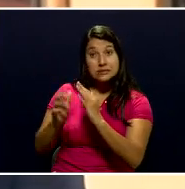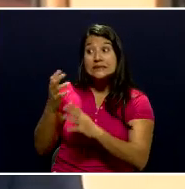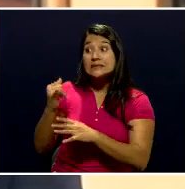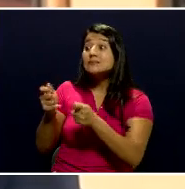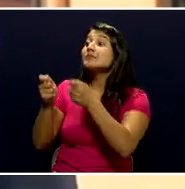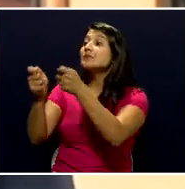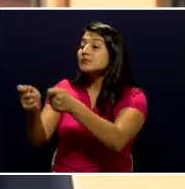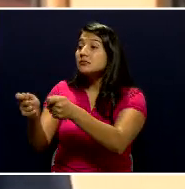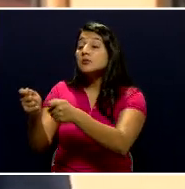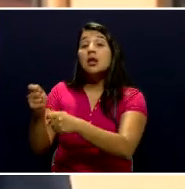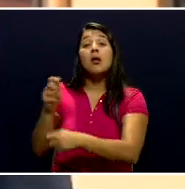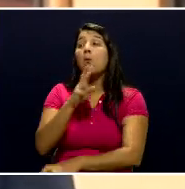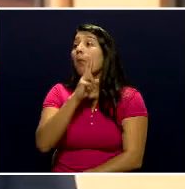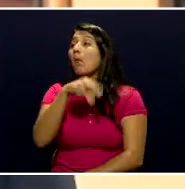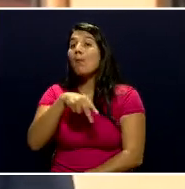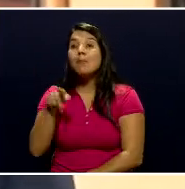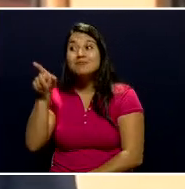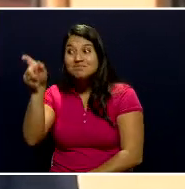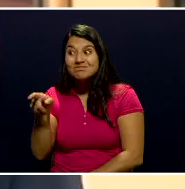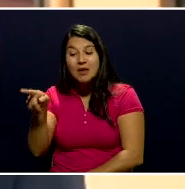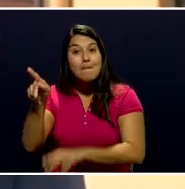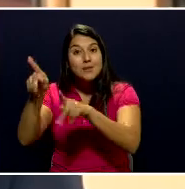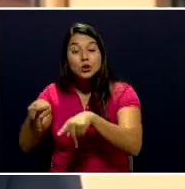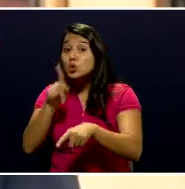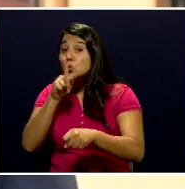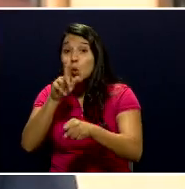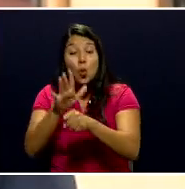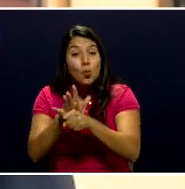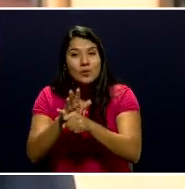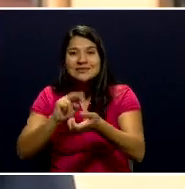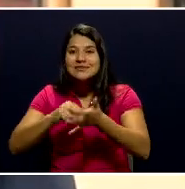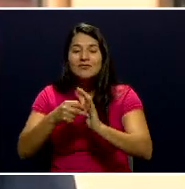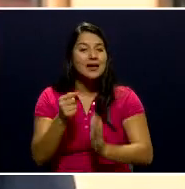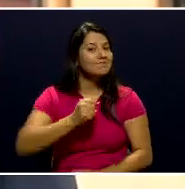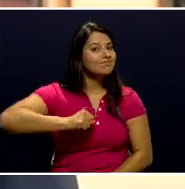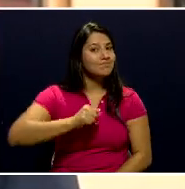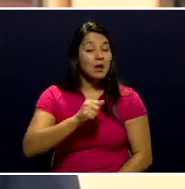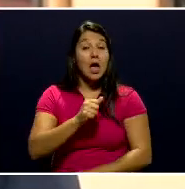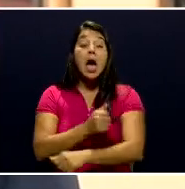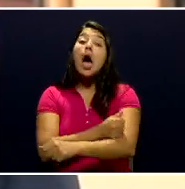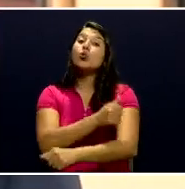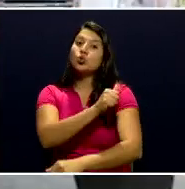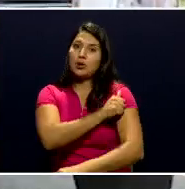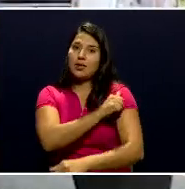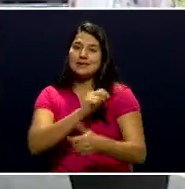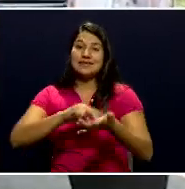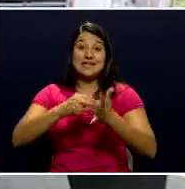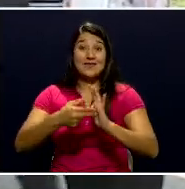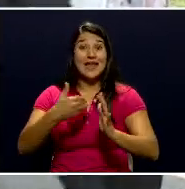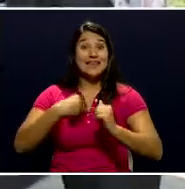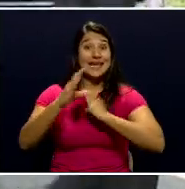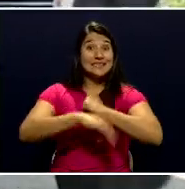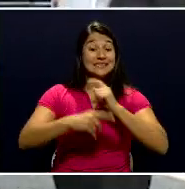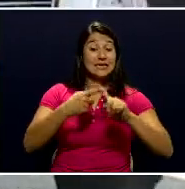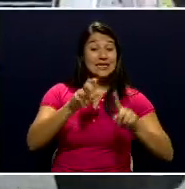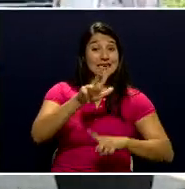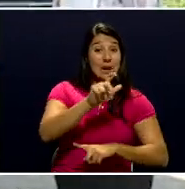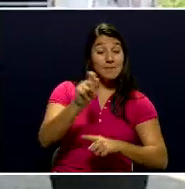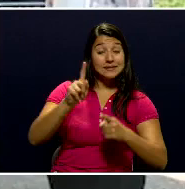incurre en el delito de desobediencia a la autoridad y tiene una pena de 6 meses a 3 años. Por otra parte, el